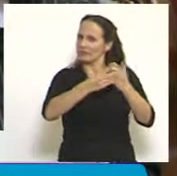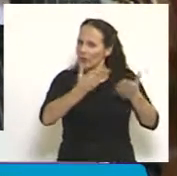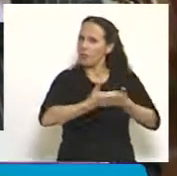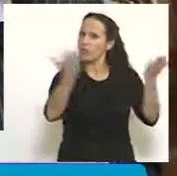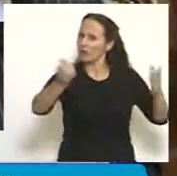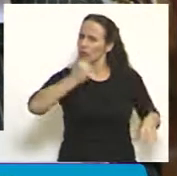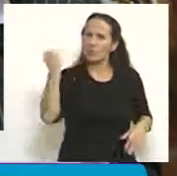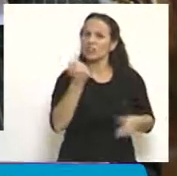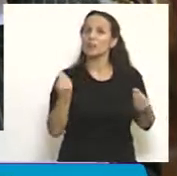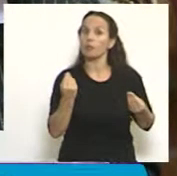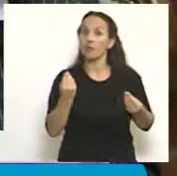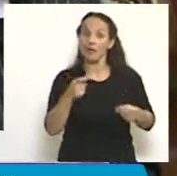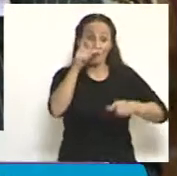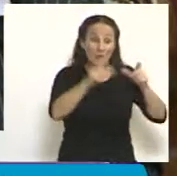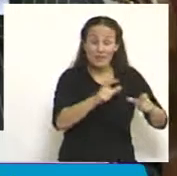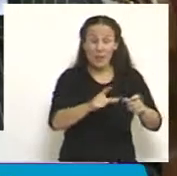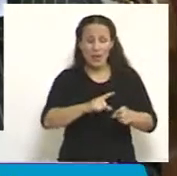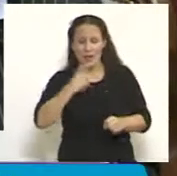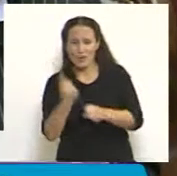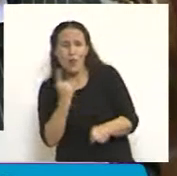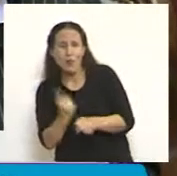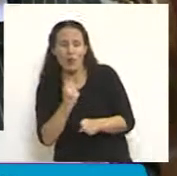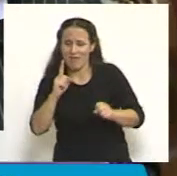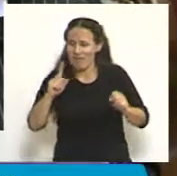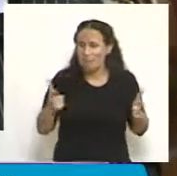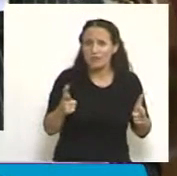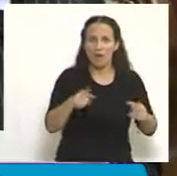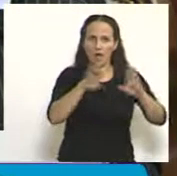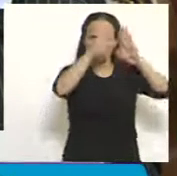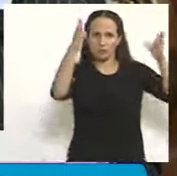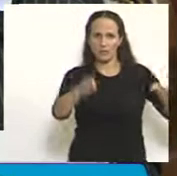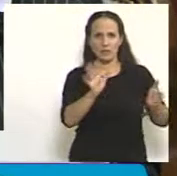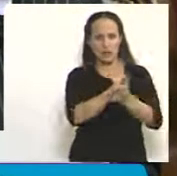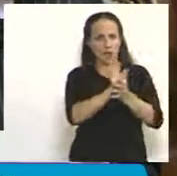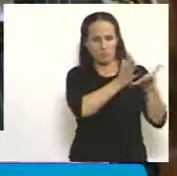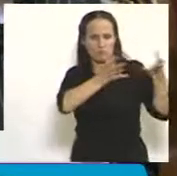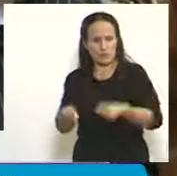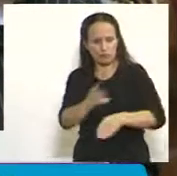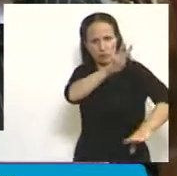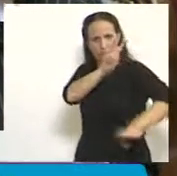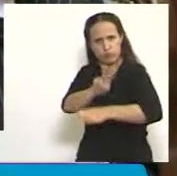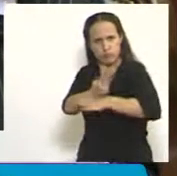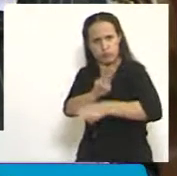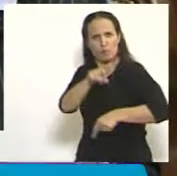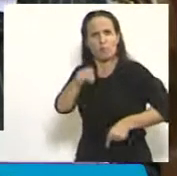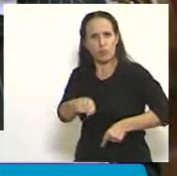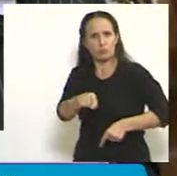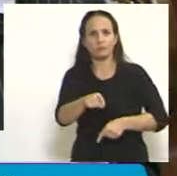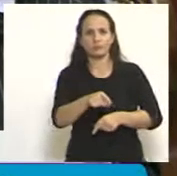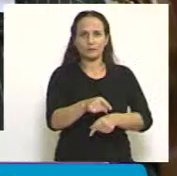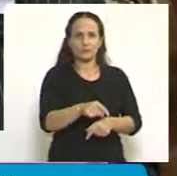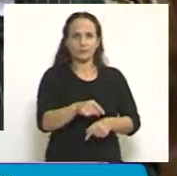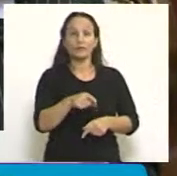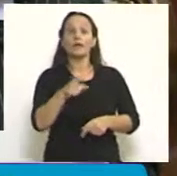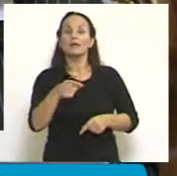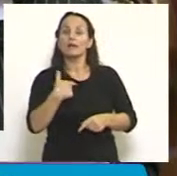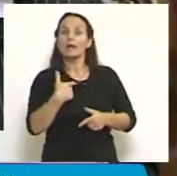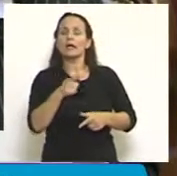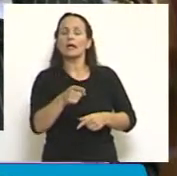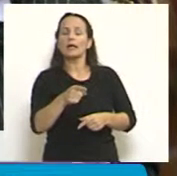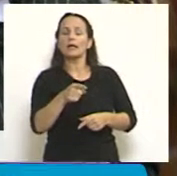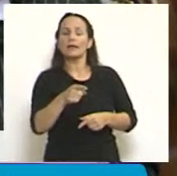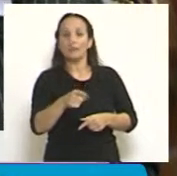los fiscales de colaboración y de coordinación también. Y las